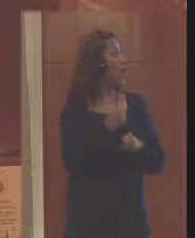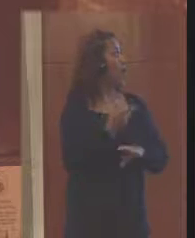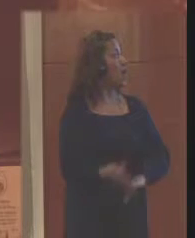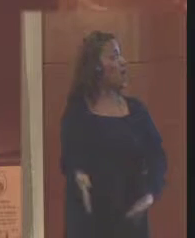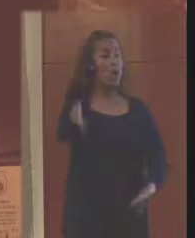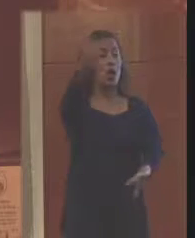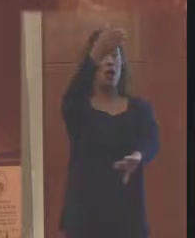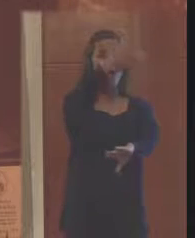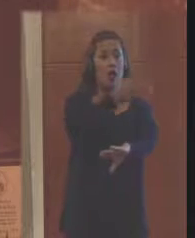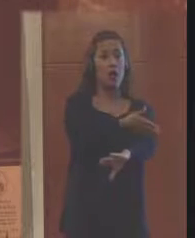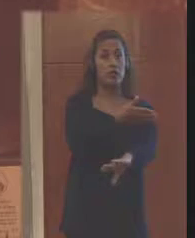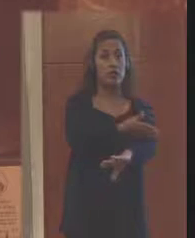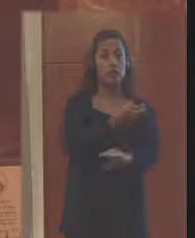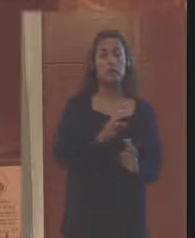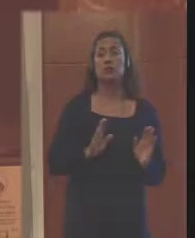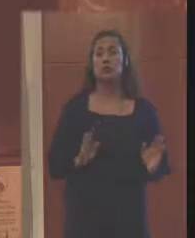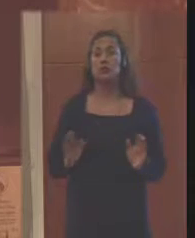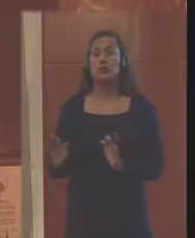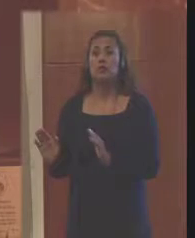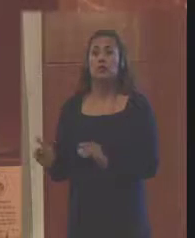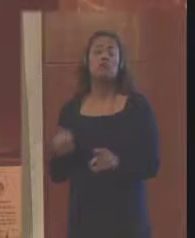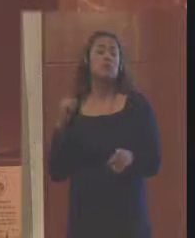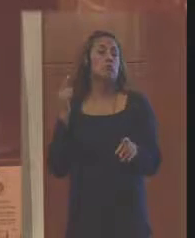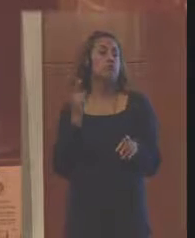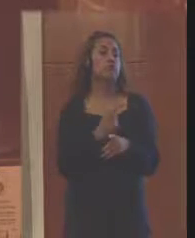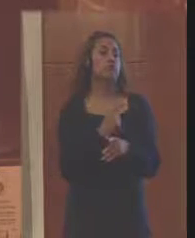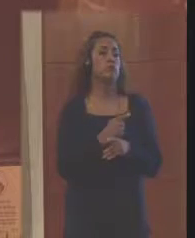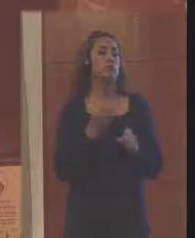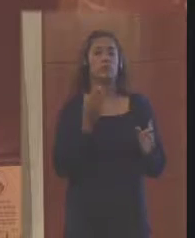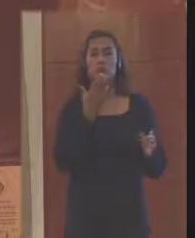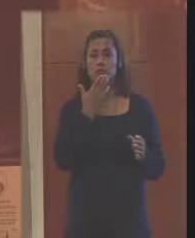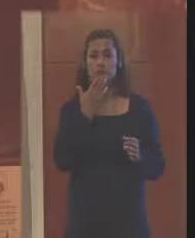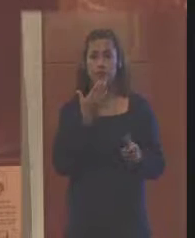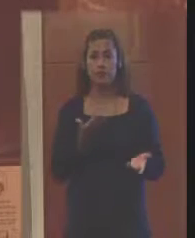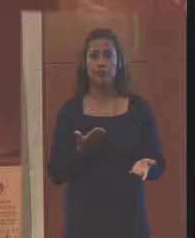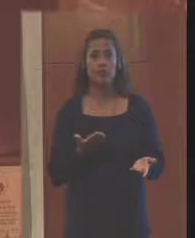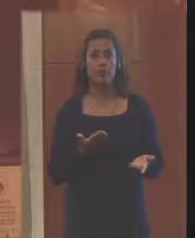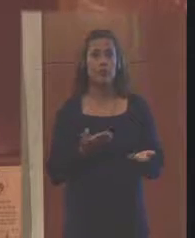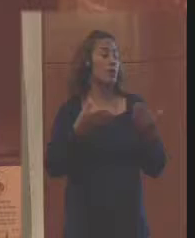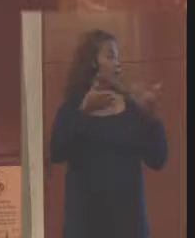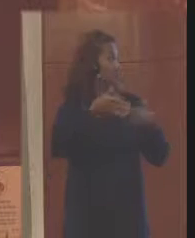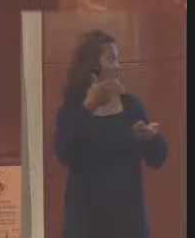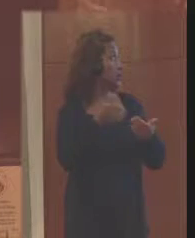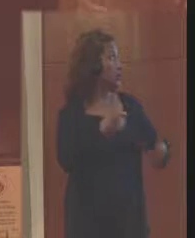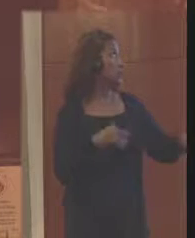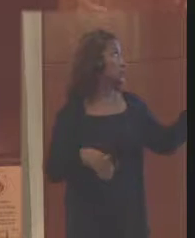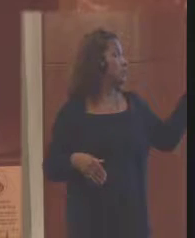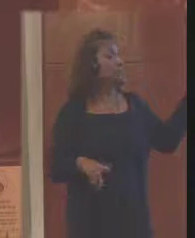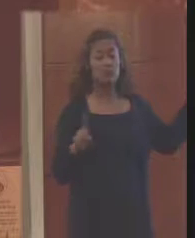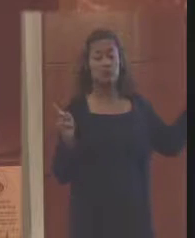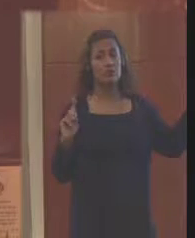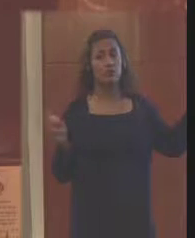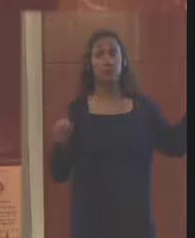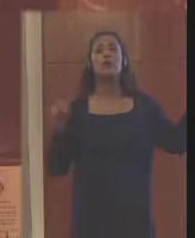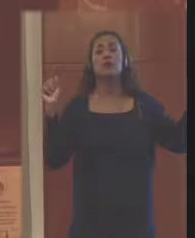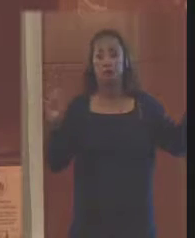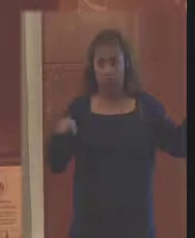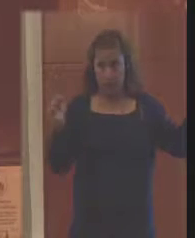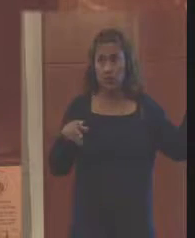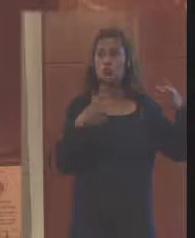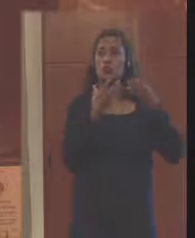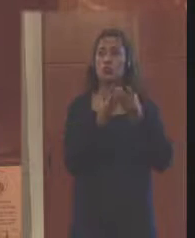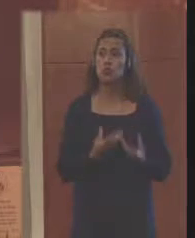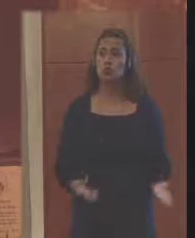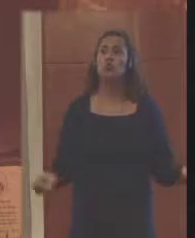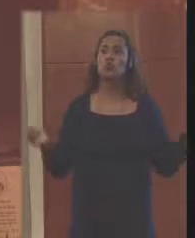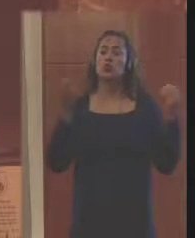evento, como una prevención financiera, lo que parece mucho más lógico. Eso no es fácil de hacer, pero ahí sí existen soluciones